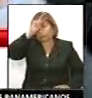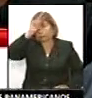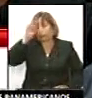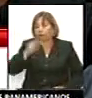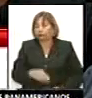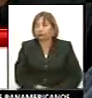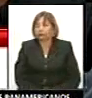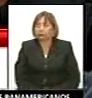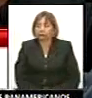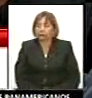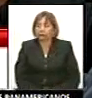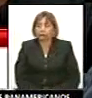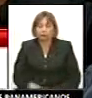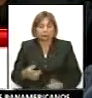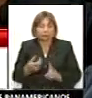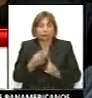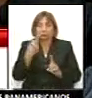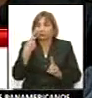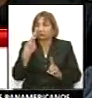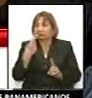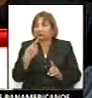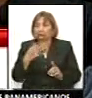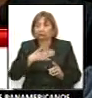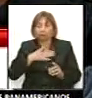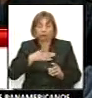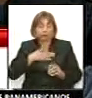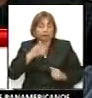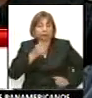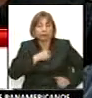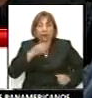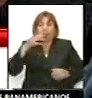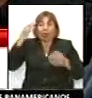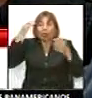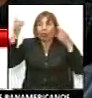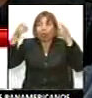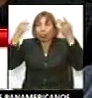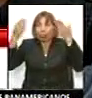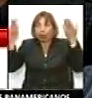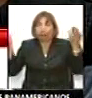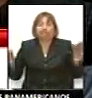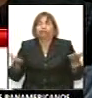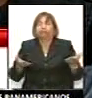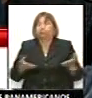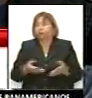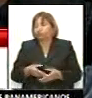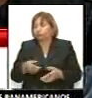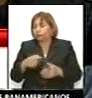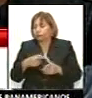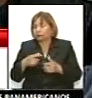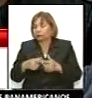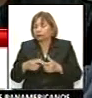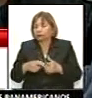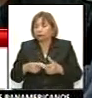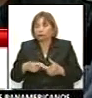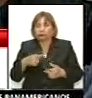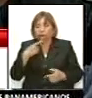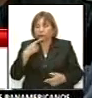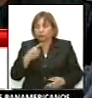Y lo primero, mi seguridad se descuidó. Y después mencionó un